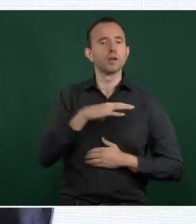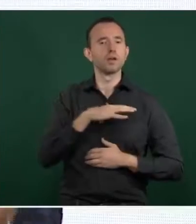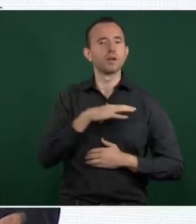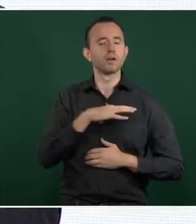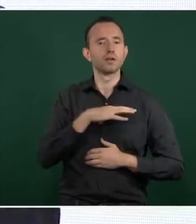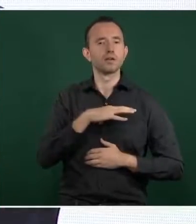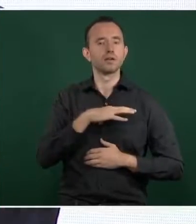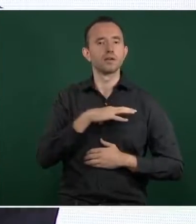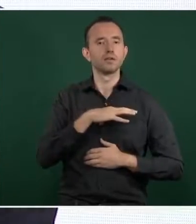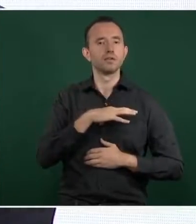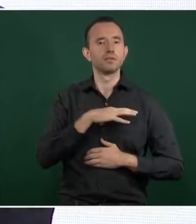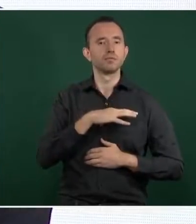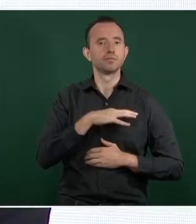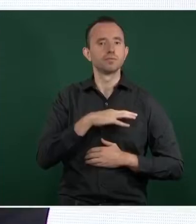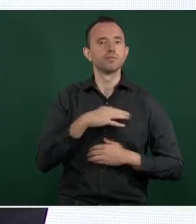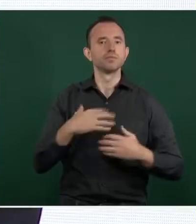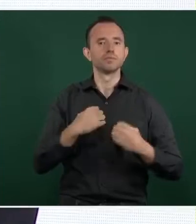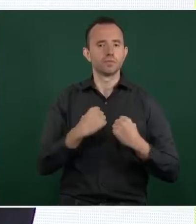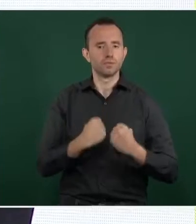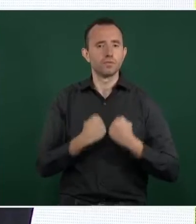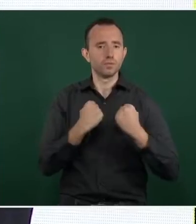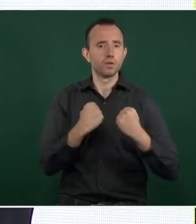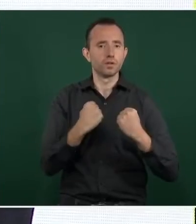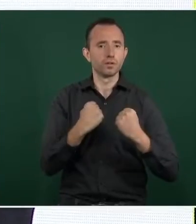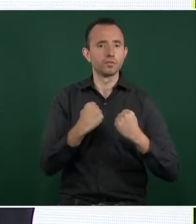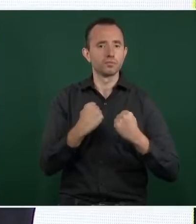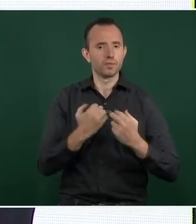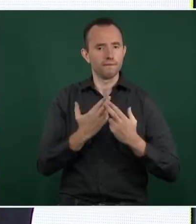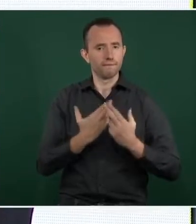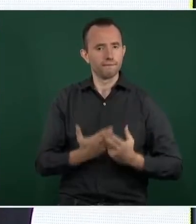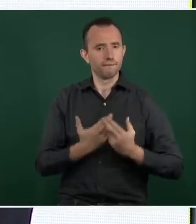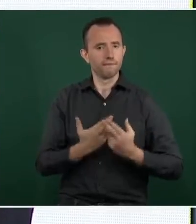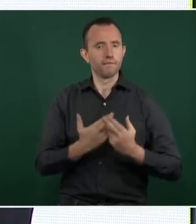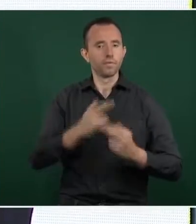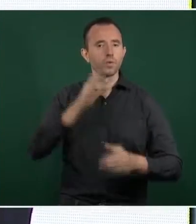mucha fortaleza cultural.